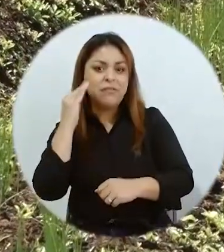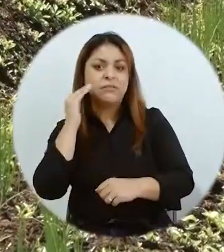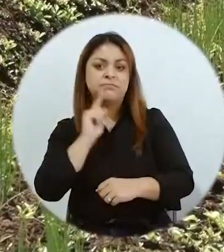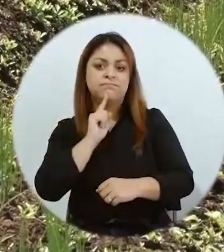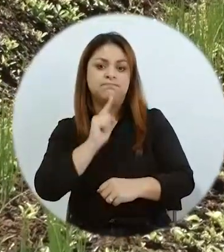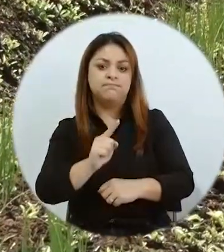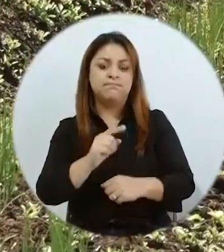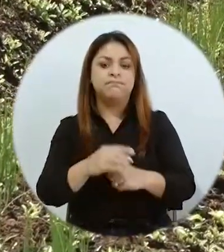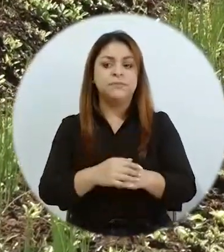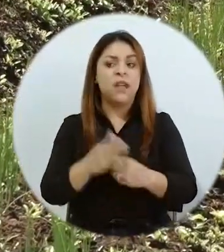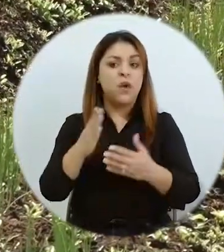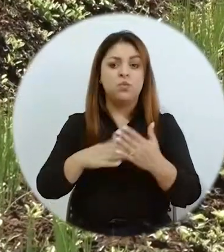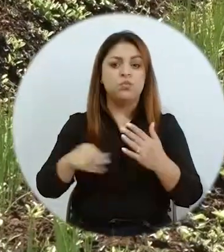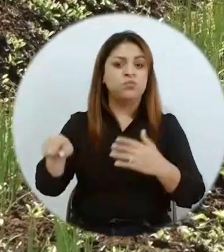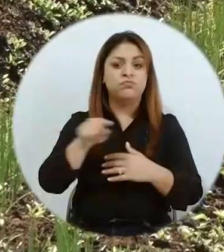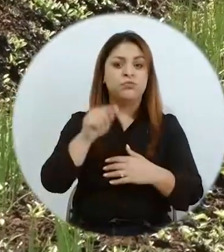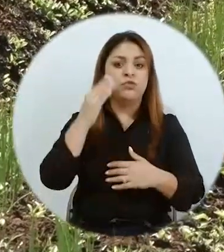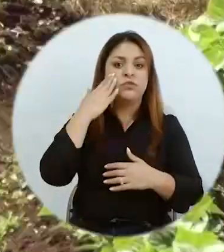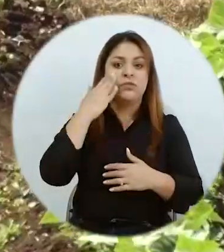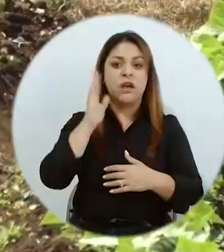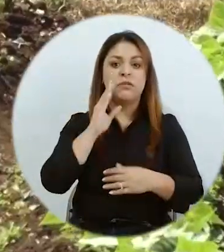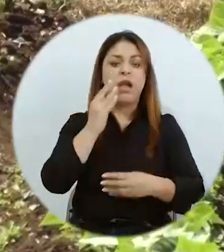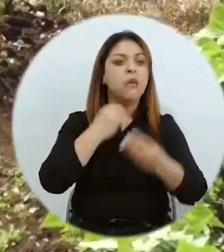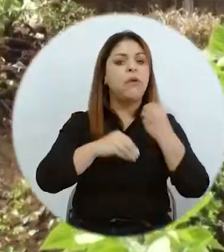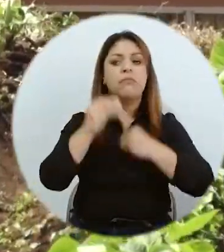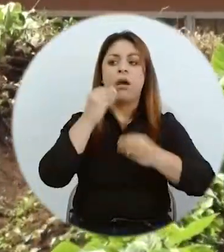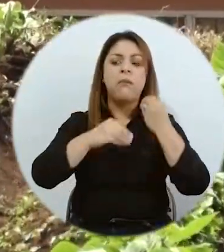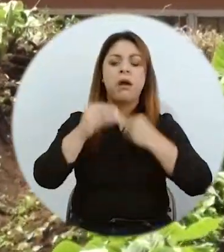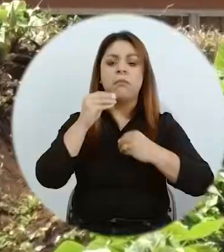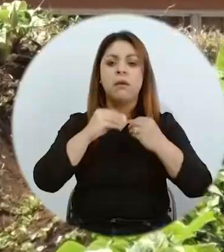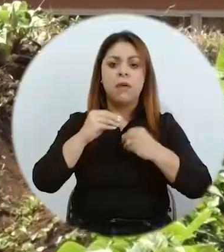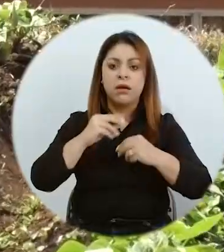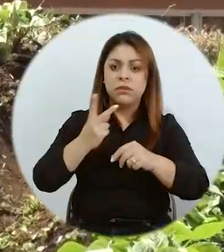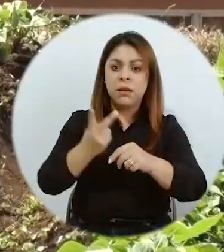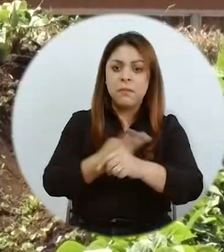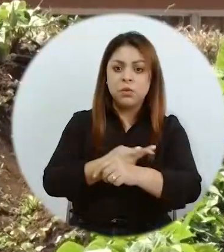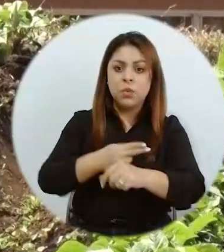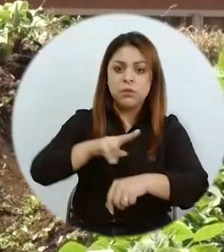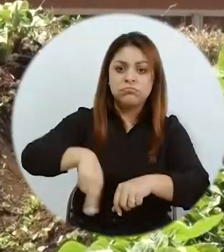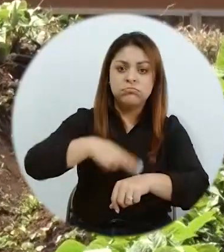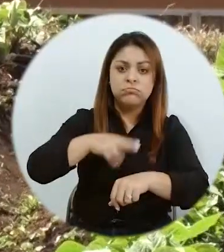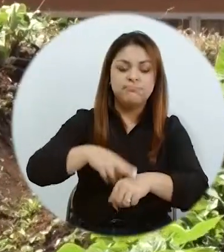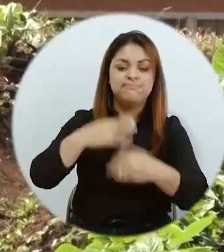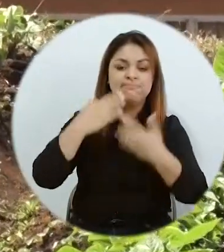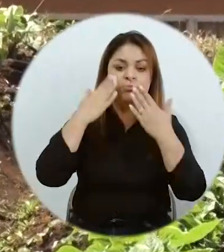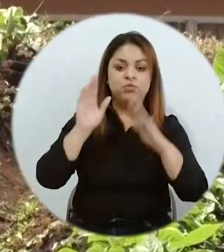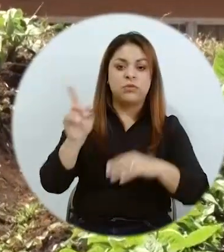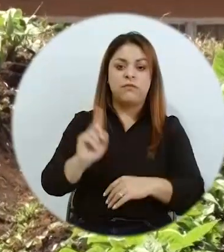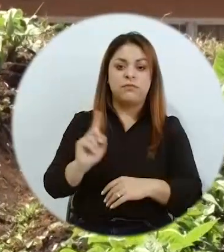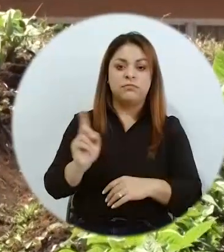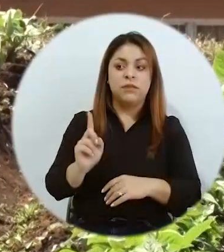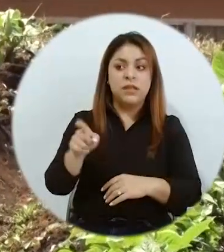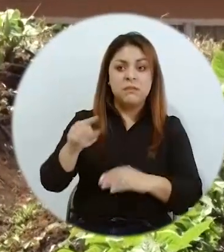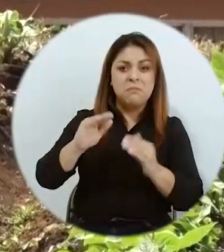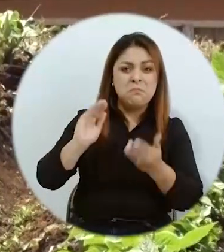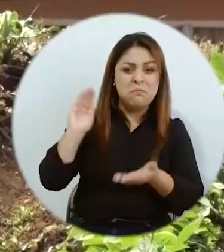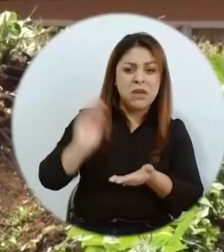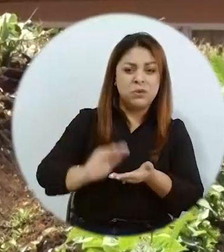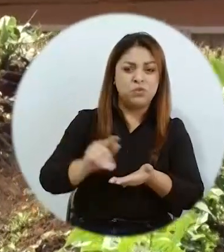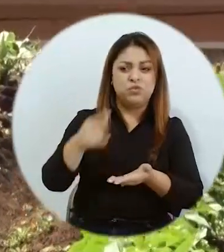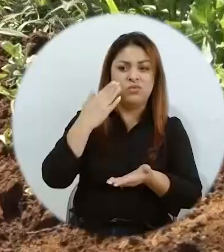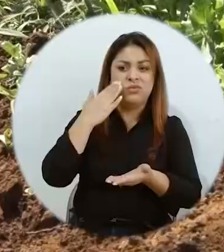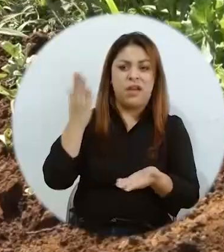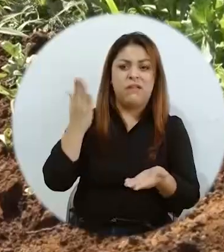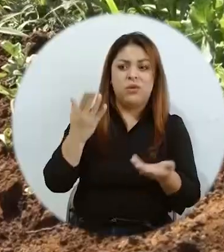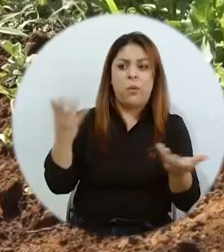sabe, no saben que están comiendo agricultura orgánica, por un lado, y la parte agroecológica menos